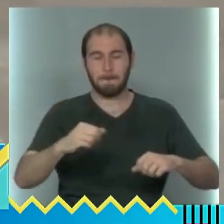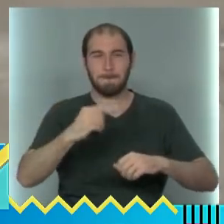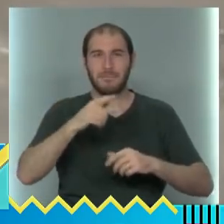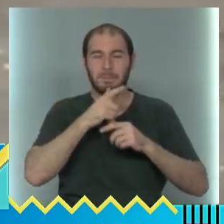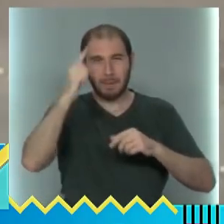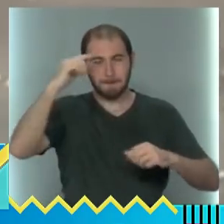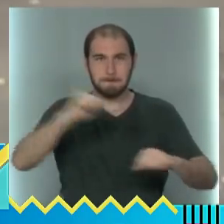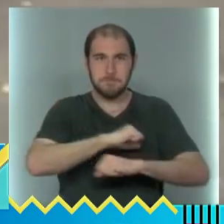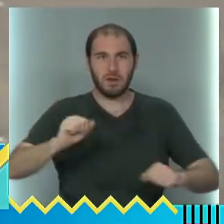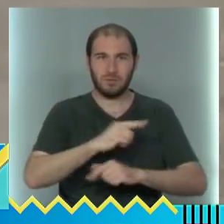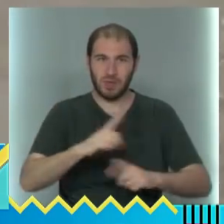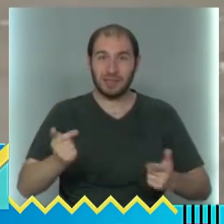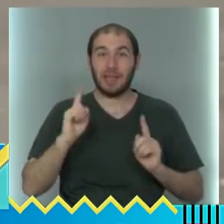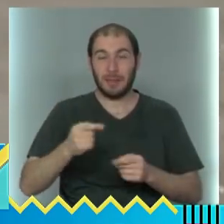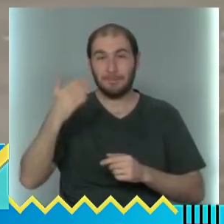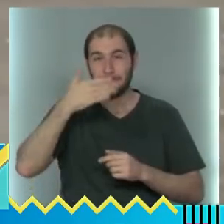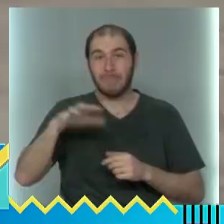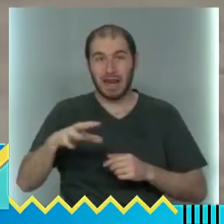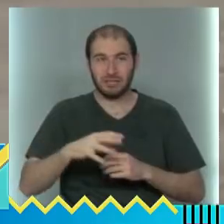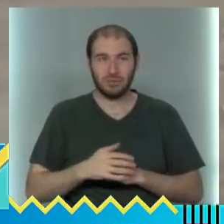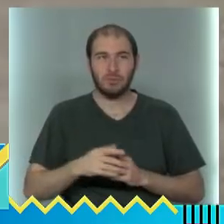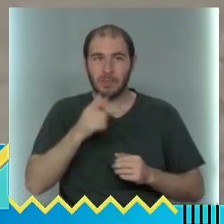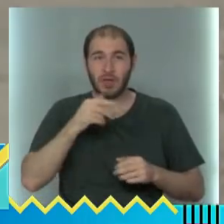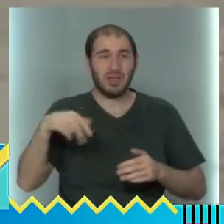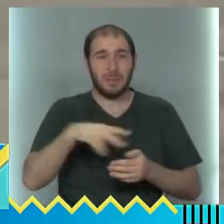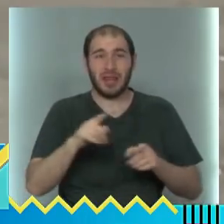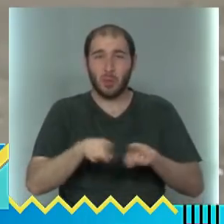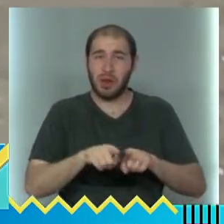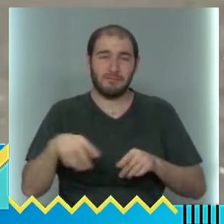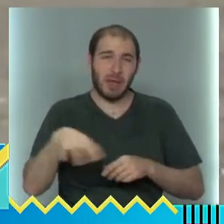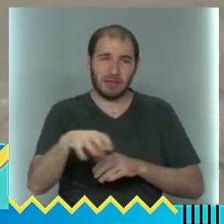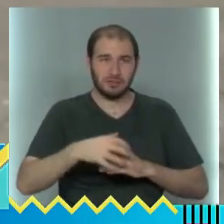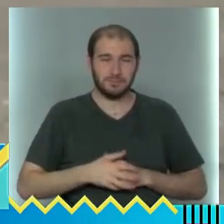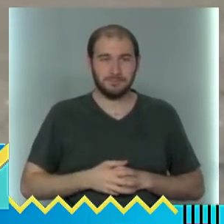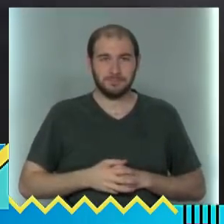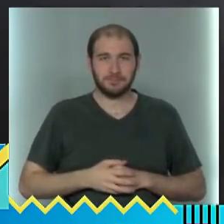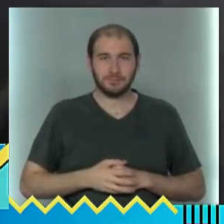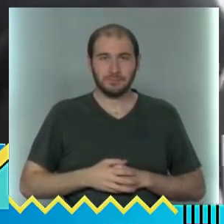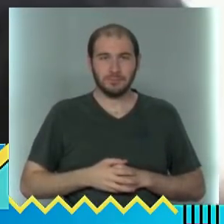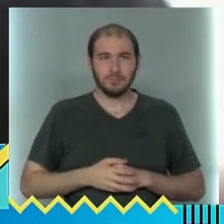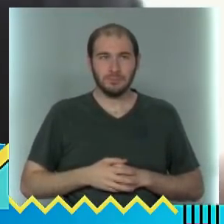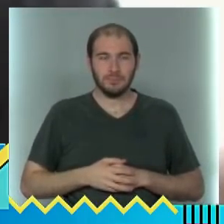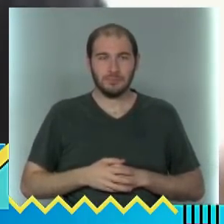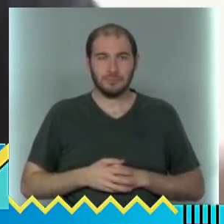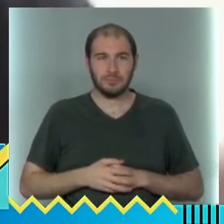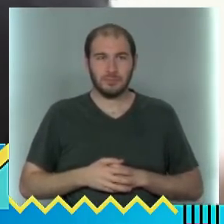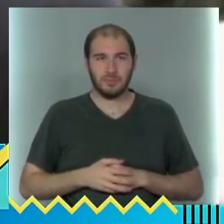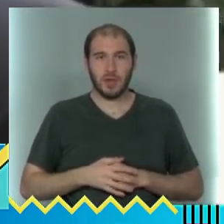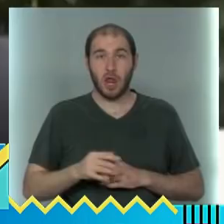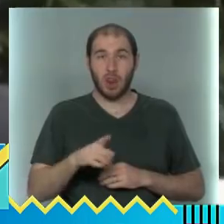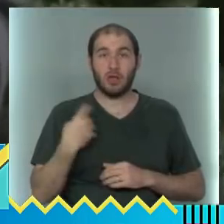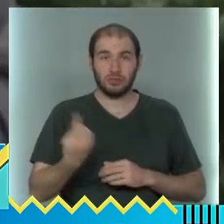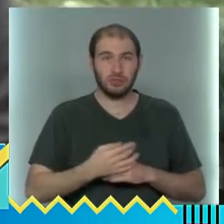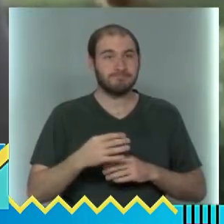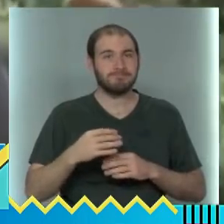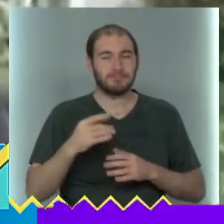dar un parkinsonismo también. Claro. A ese paciente le cuesta caminar, lo mismo que una enfermedad de Parkinson. Entonces nosotros nos tenemos